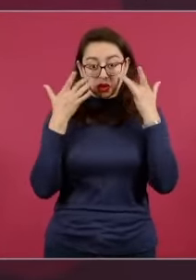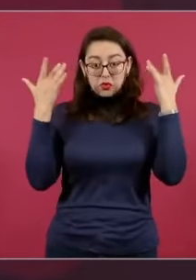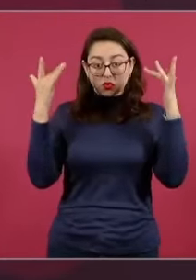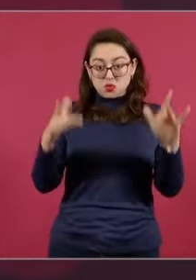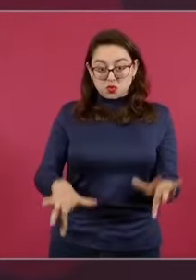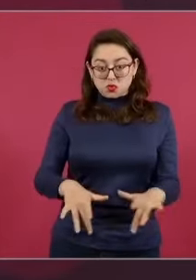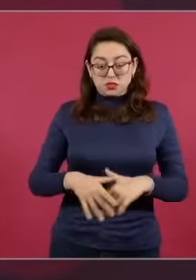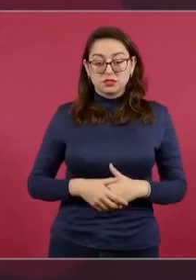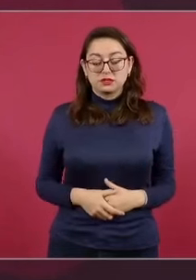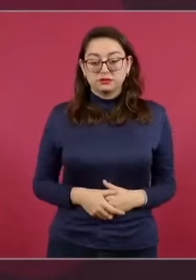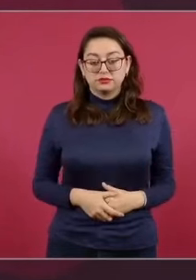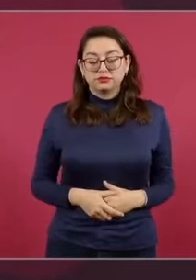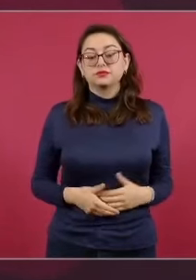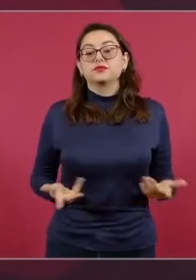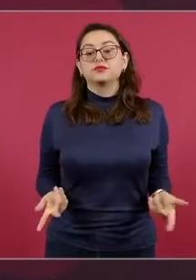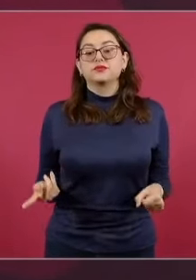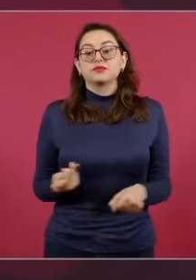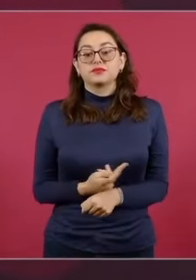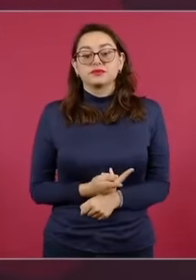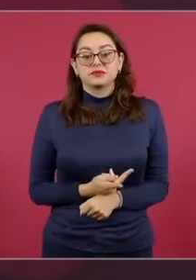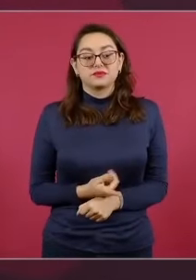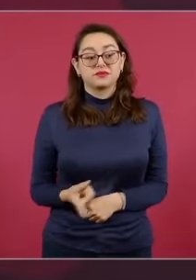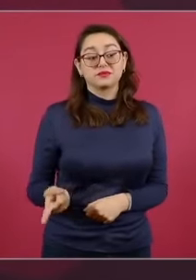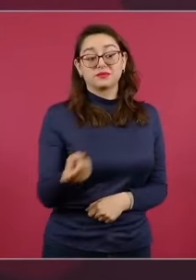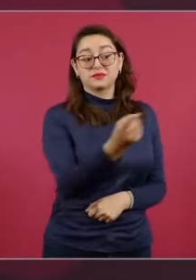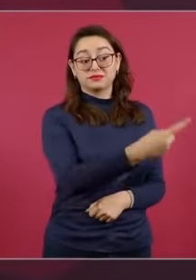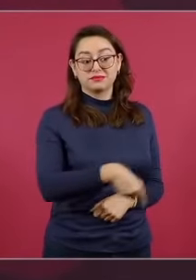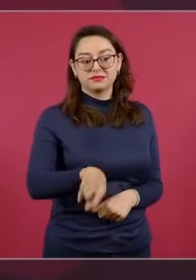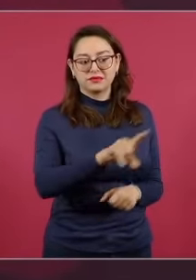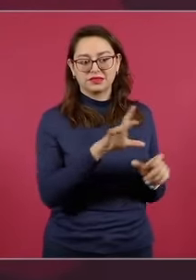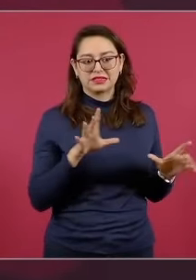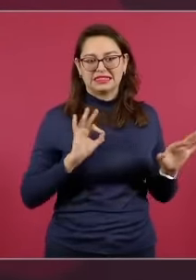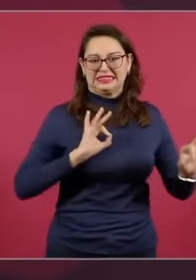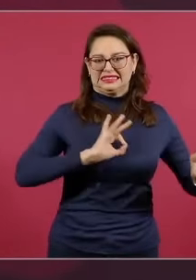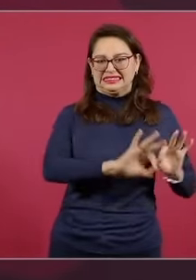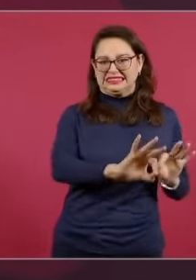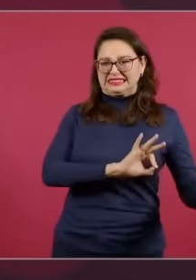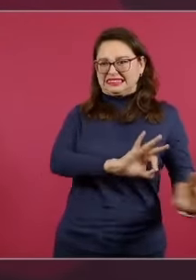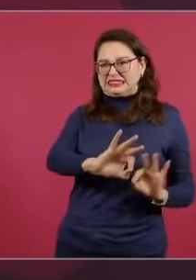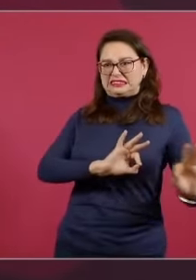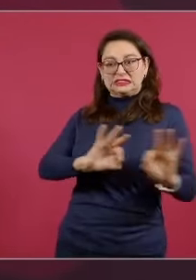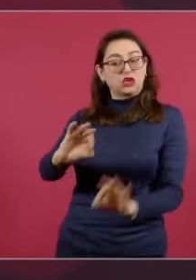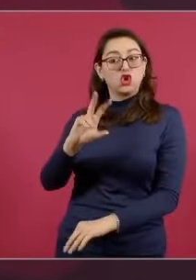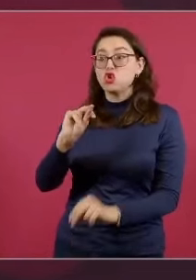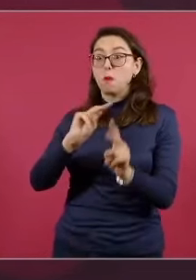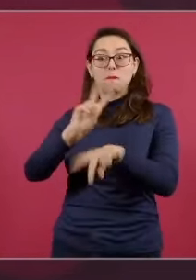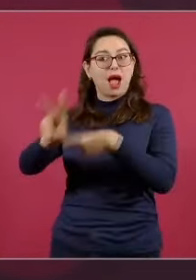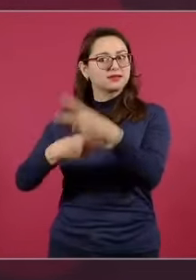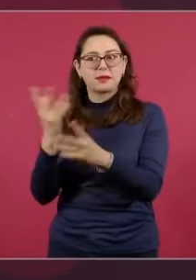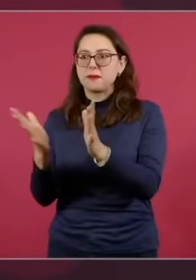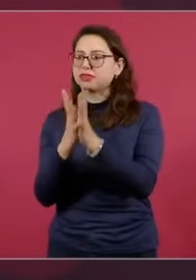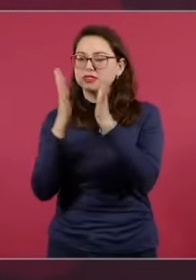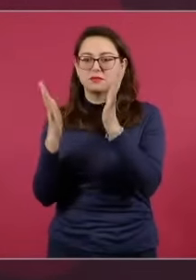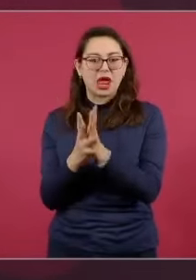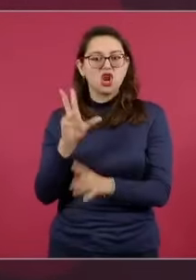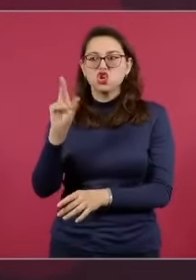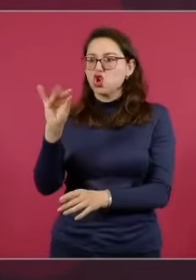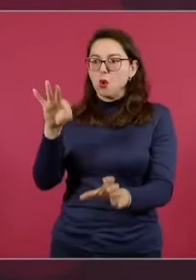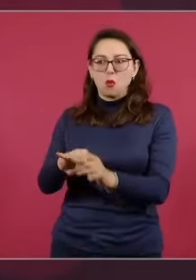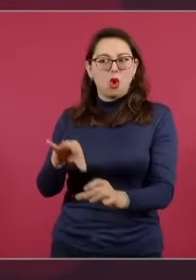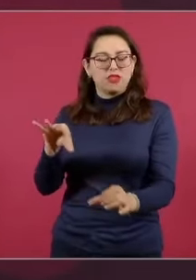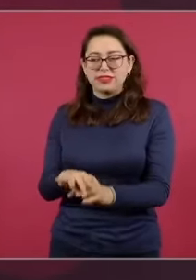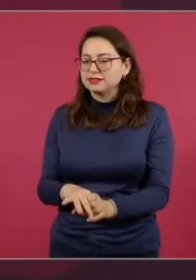la oposición, los conservadores, llamaron a no participar para que no se llegara al